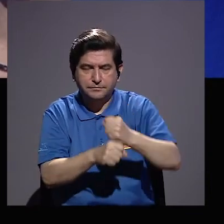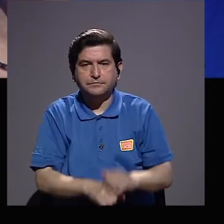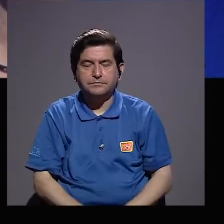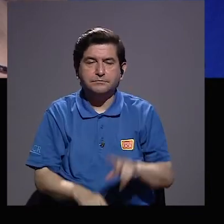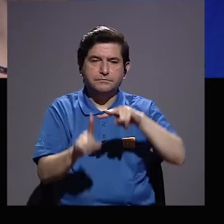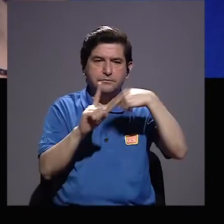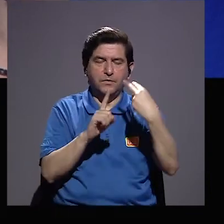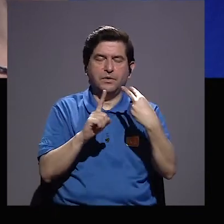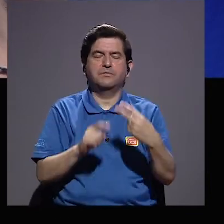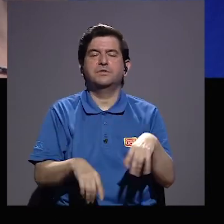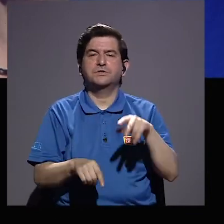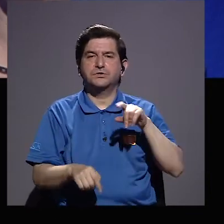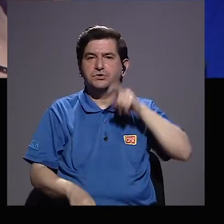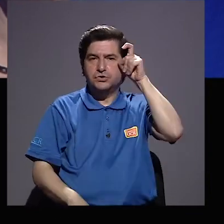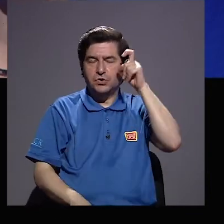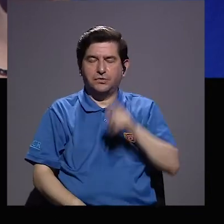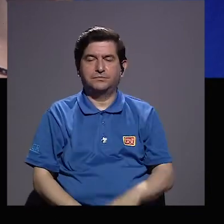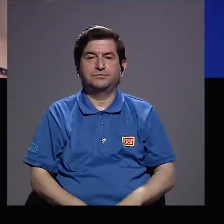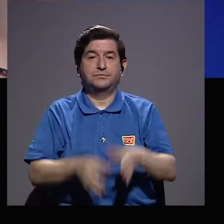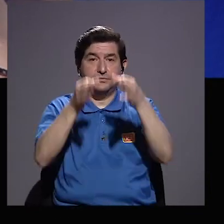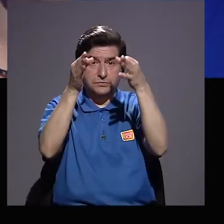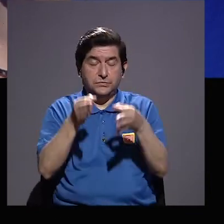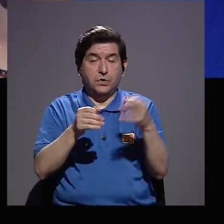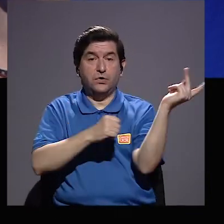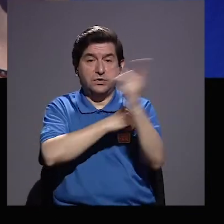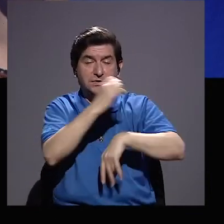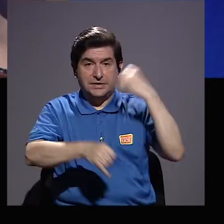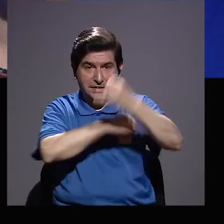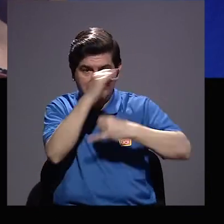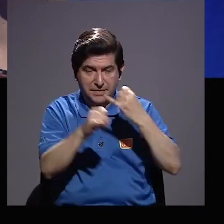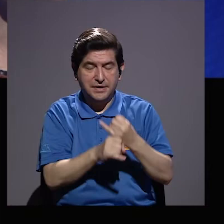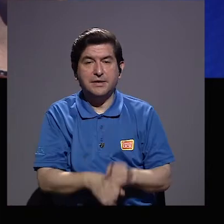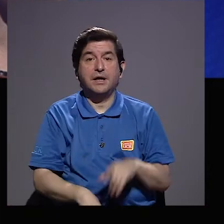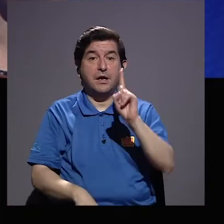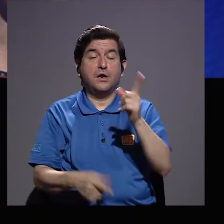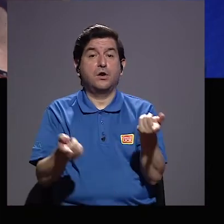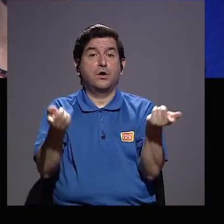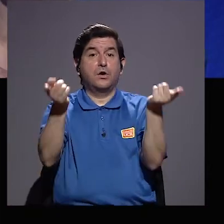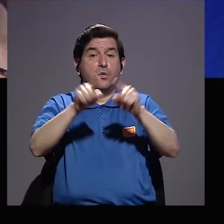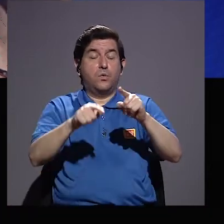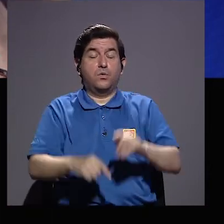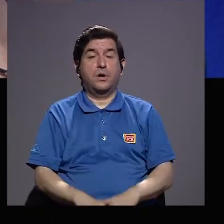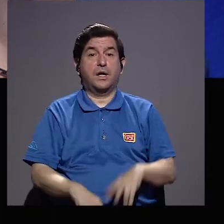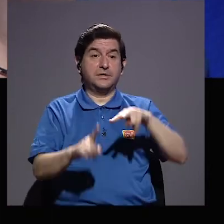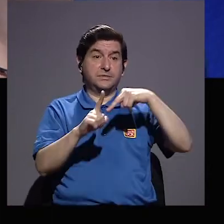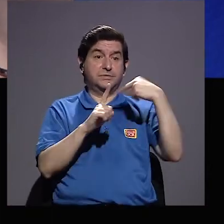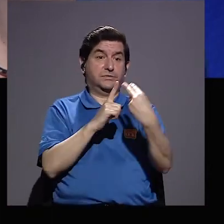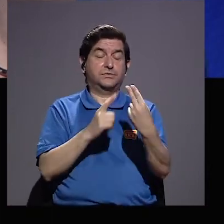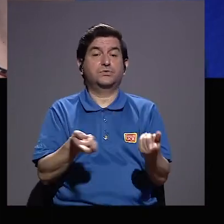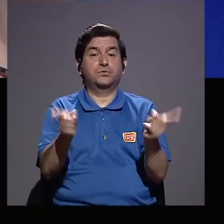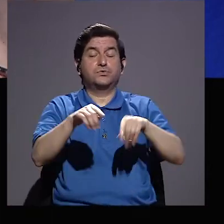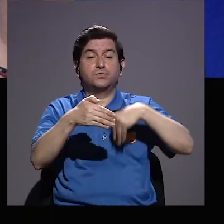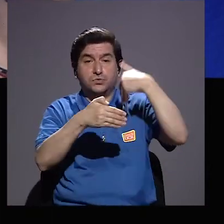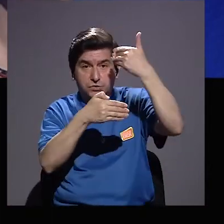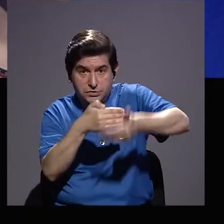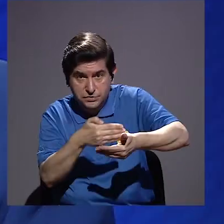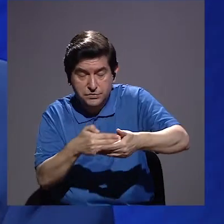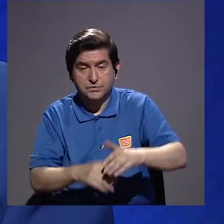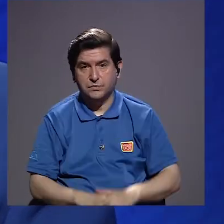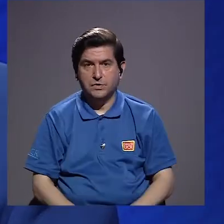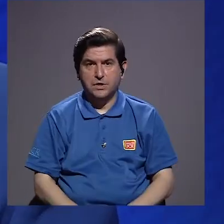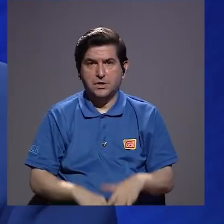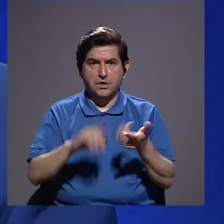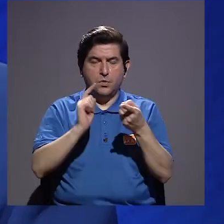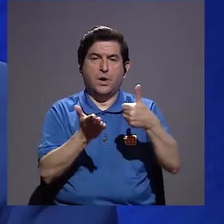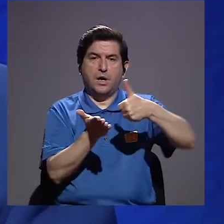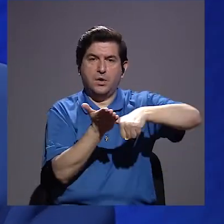trabajo con una visión de género. En el caso de la Corte Penal Internacional, un caso paradigmático al margen de lo que sucediera después,